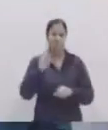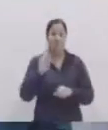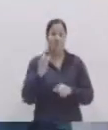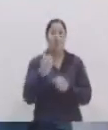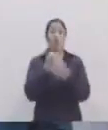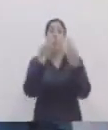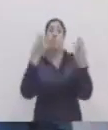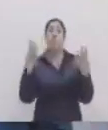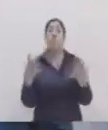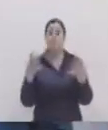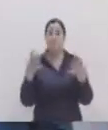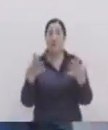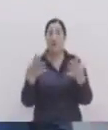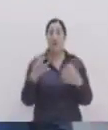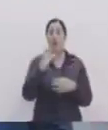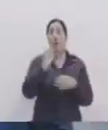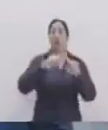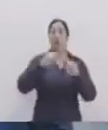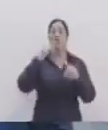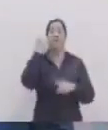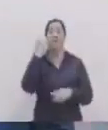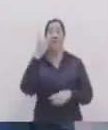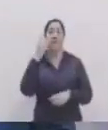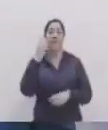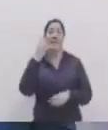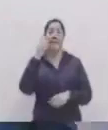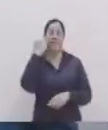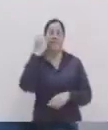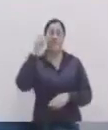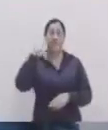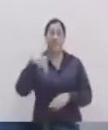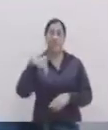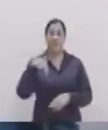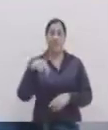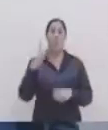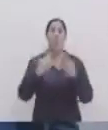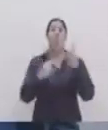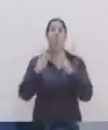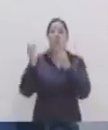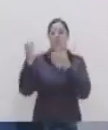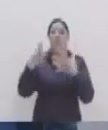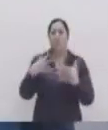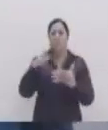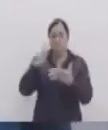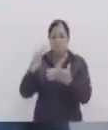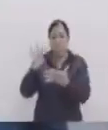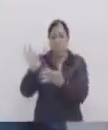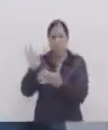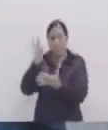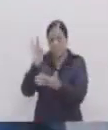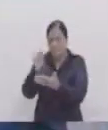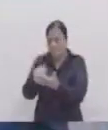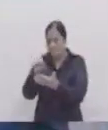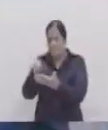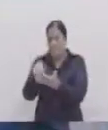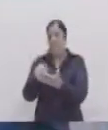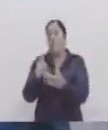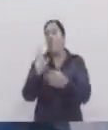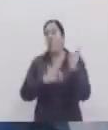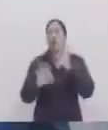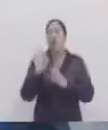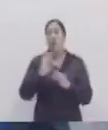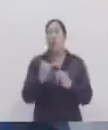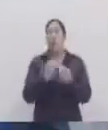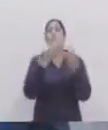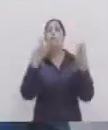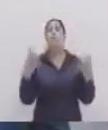oxidación es el electrón que se cede o que se recibe. Sí. Mientras que la cantidad de